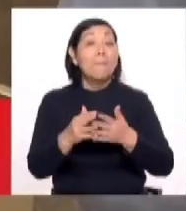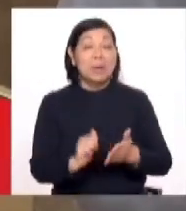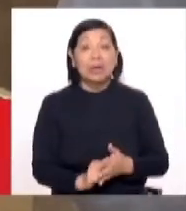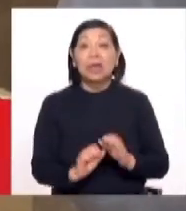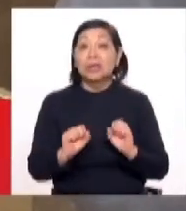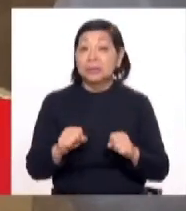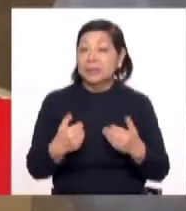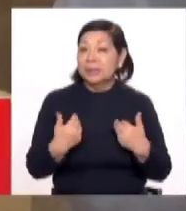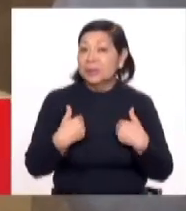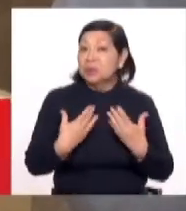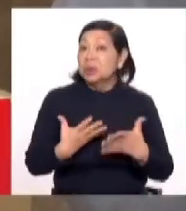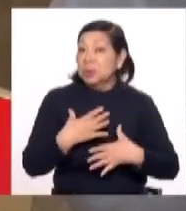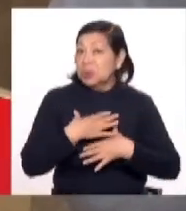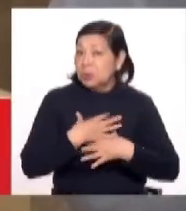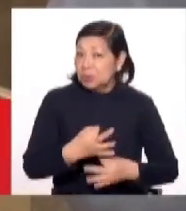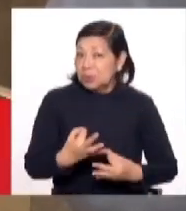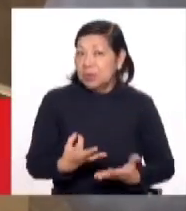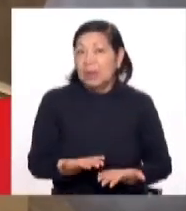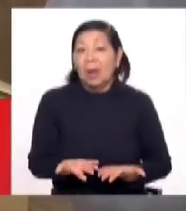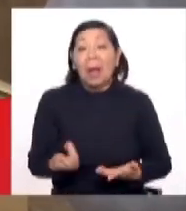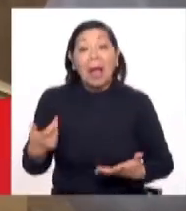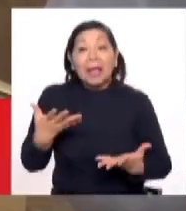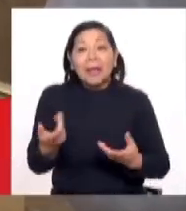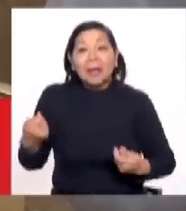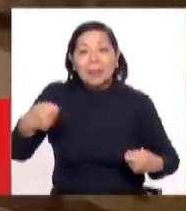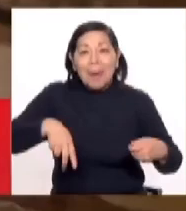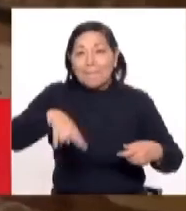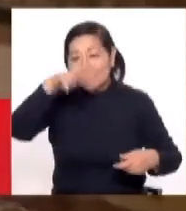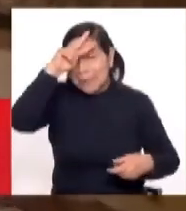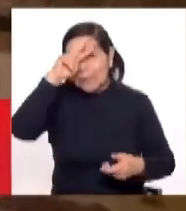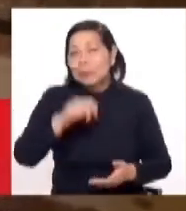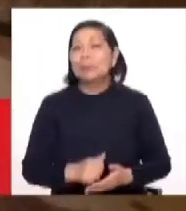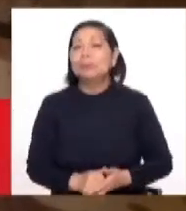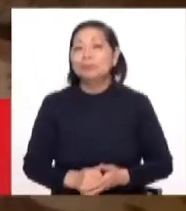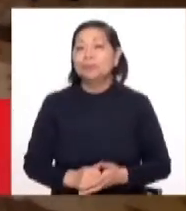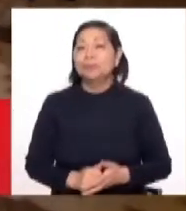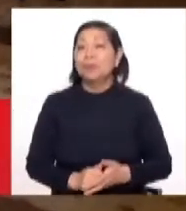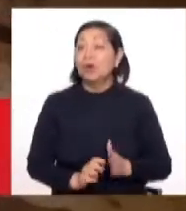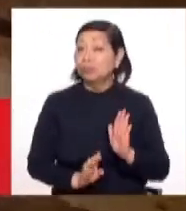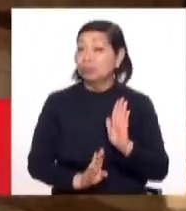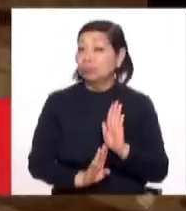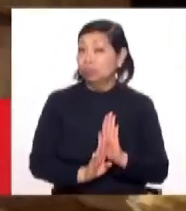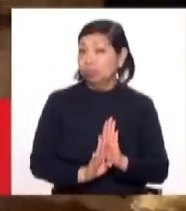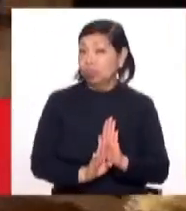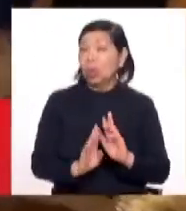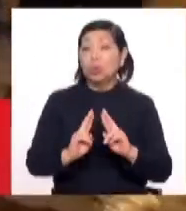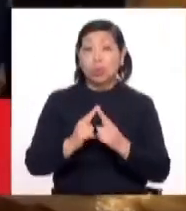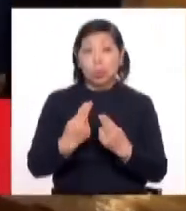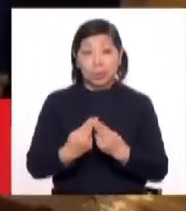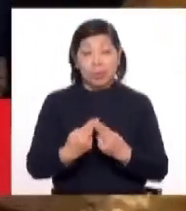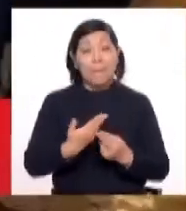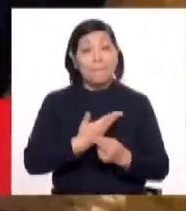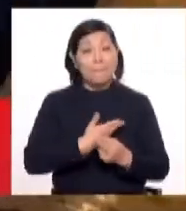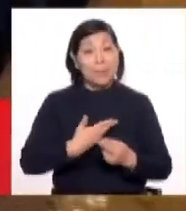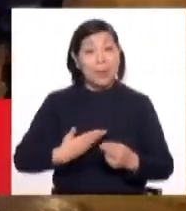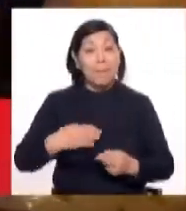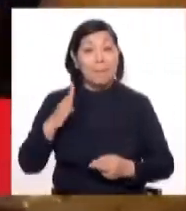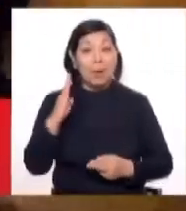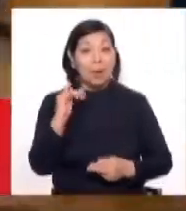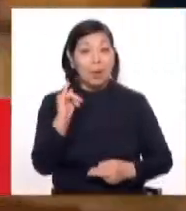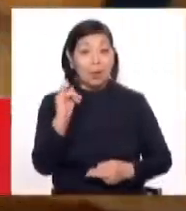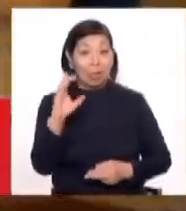quienes están muy interesados en invertir en el Perú destacó que tuvo una reunión con el presidente del banco